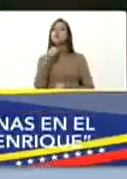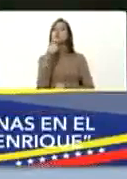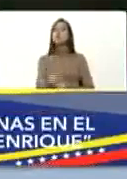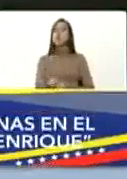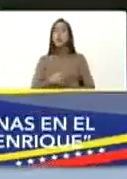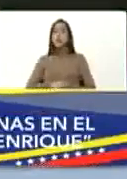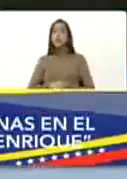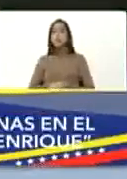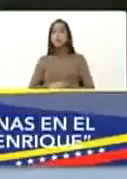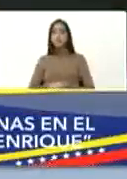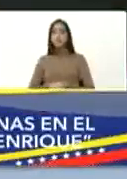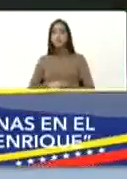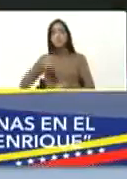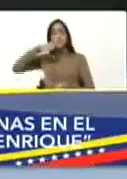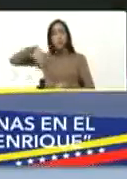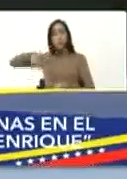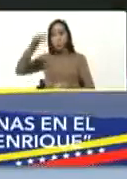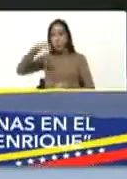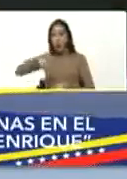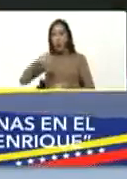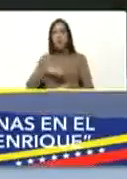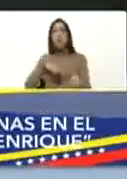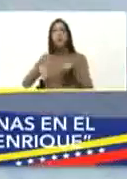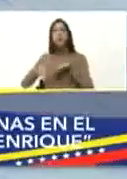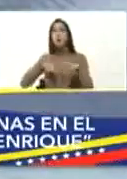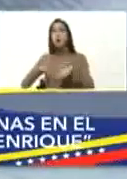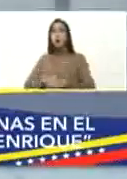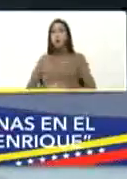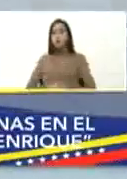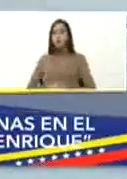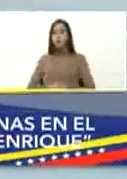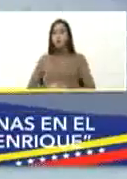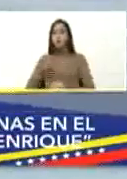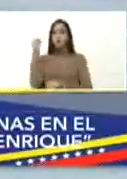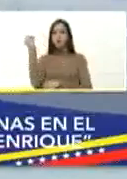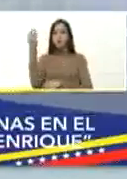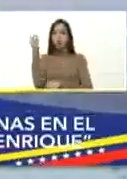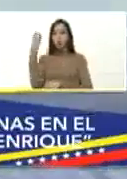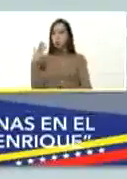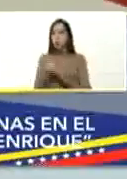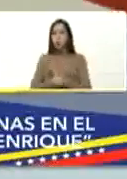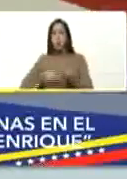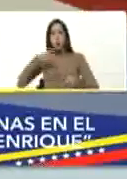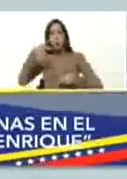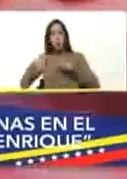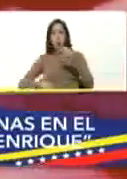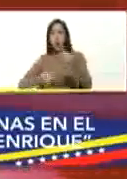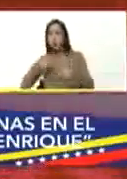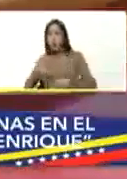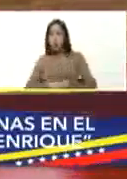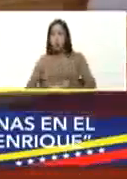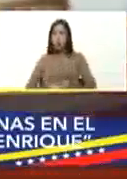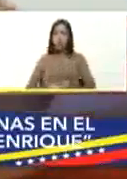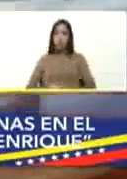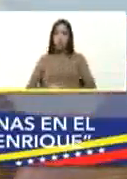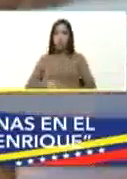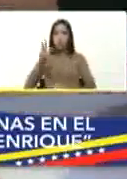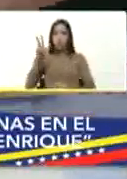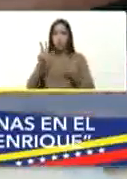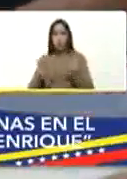del poder popular acá en el estado Cojedes, para que converse con usted sobre el proceso de entrega de